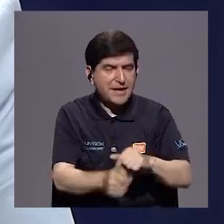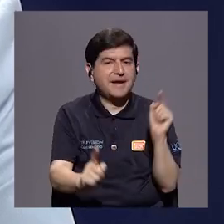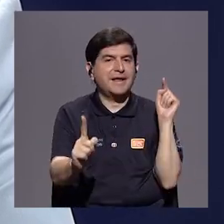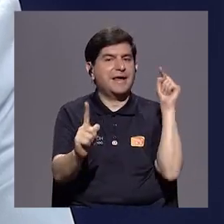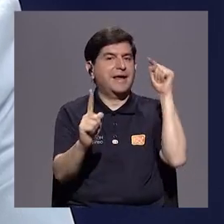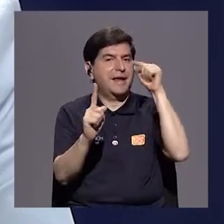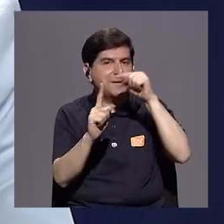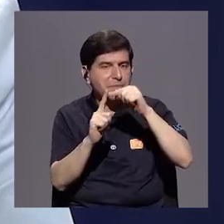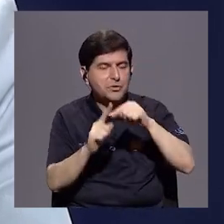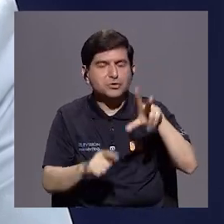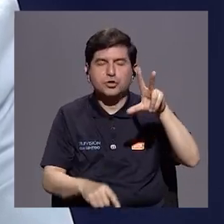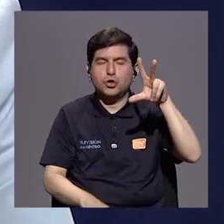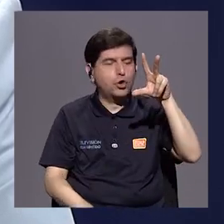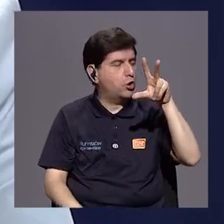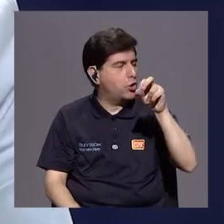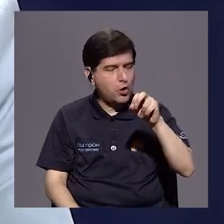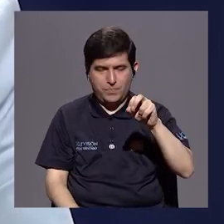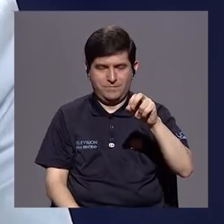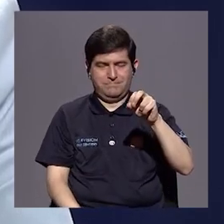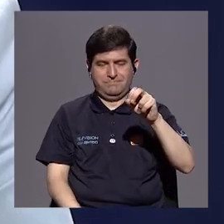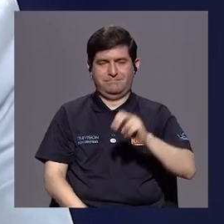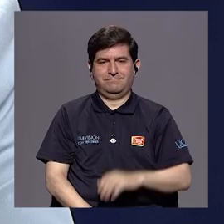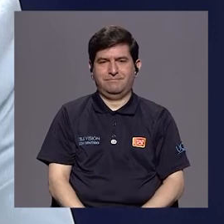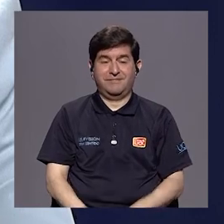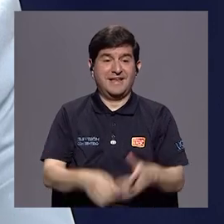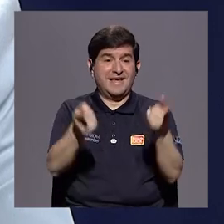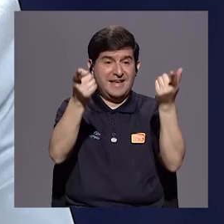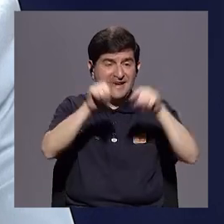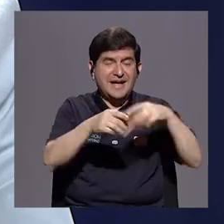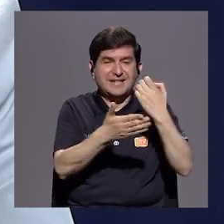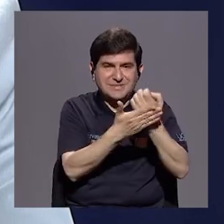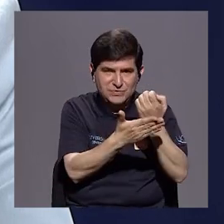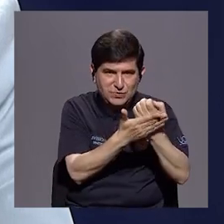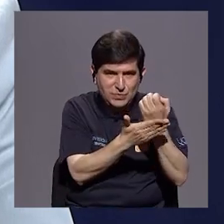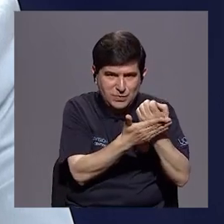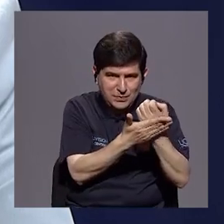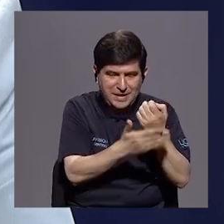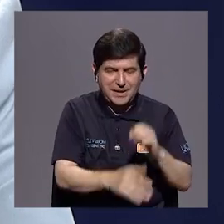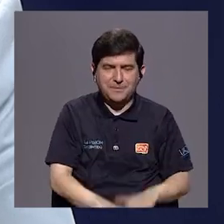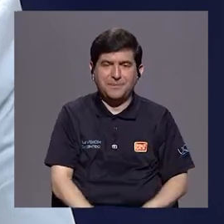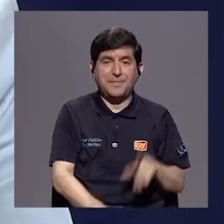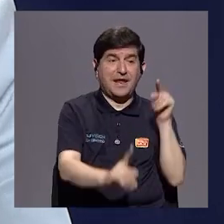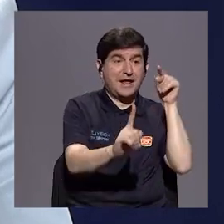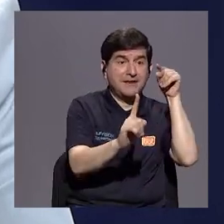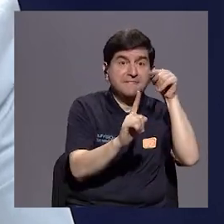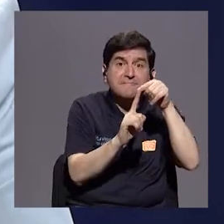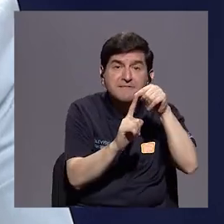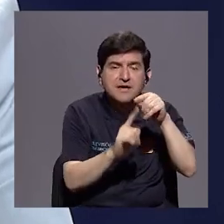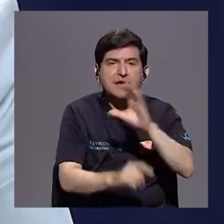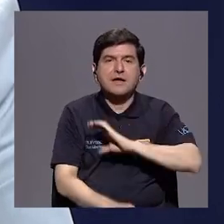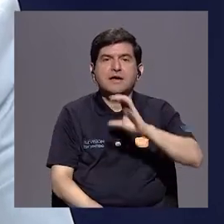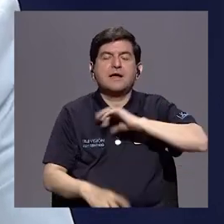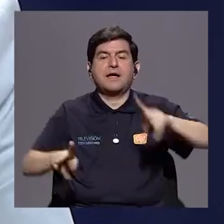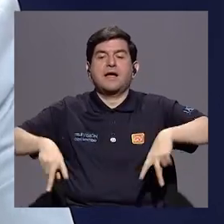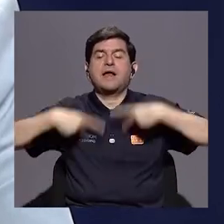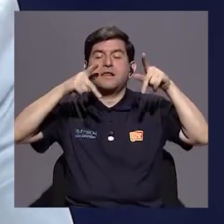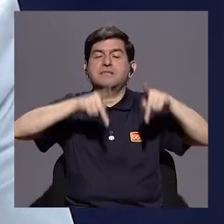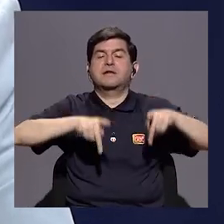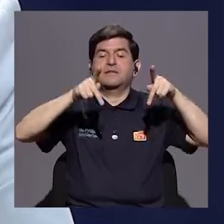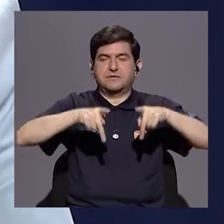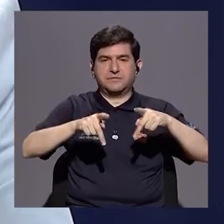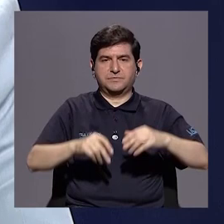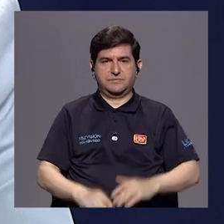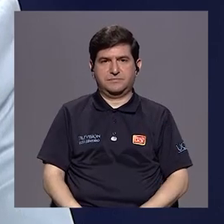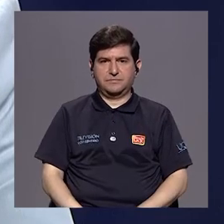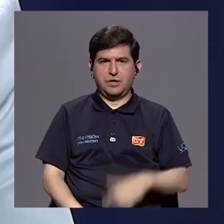los fines son los que no deben de cambiar en el caso de la economía el fin es la calidad de vida